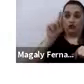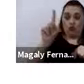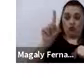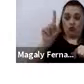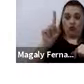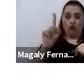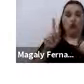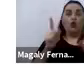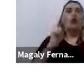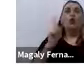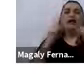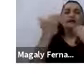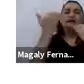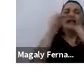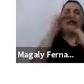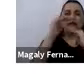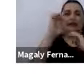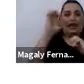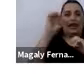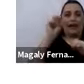es el límite de emisiones que